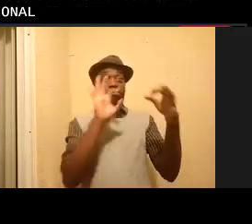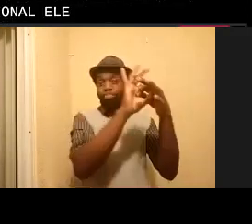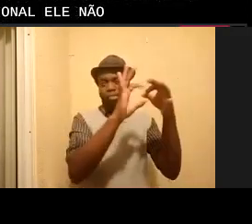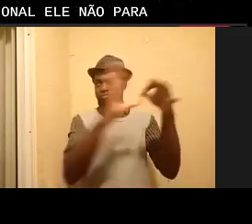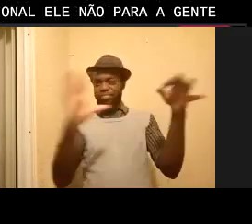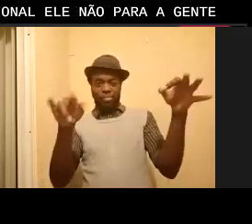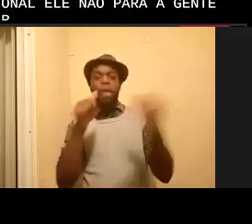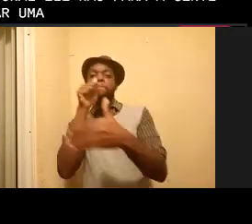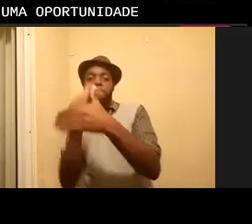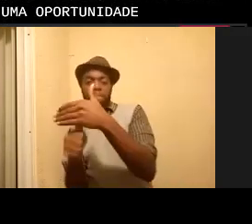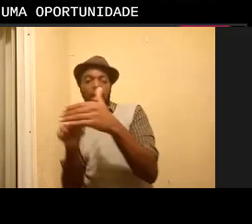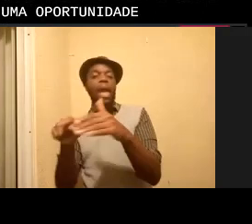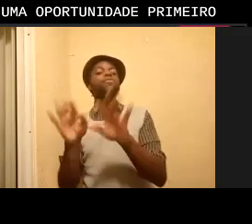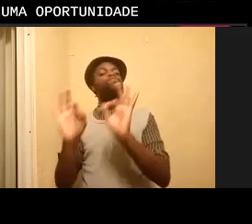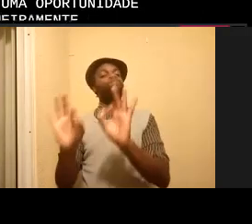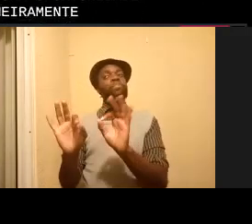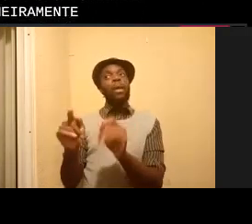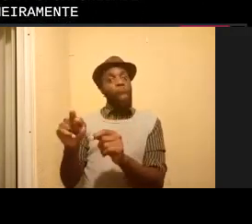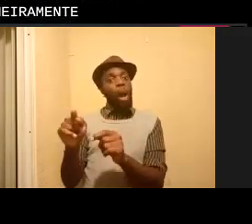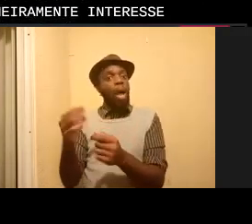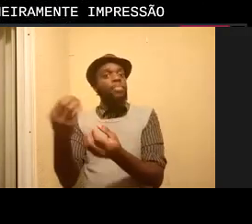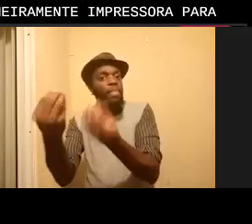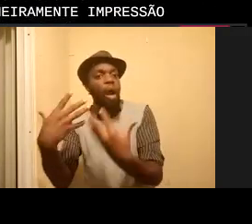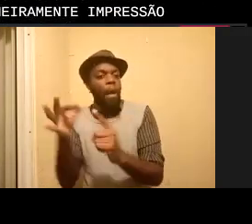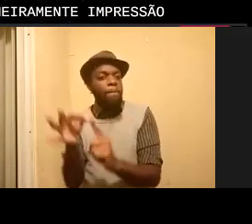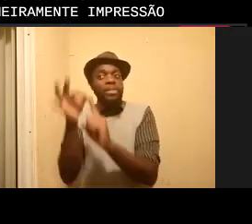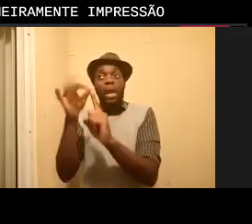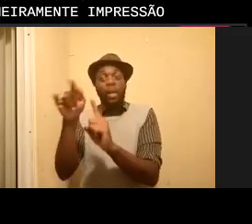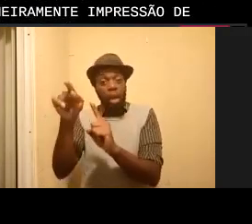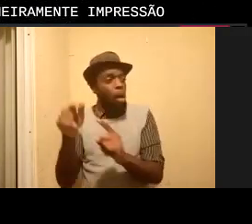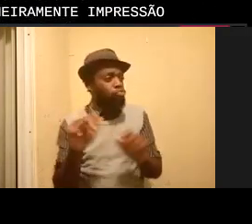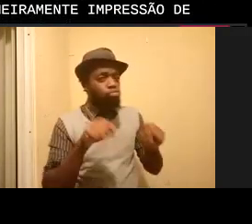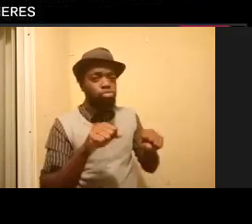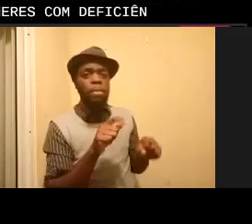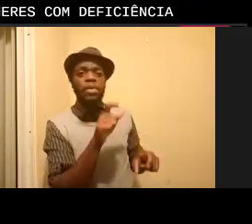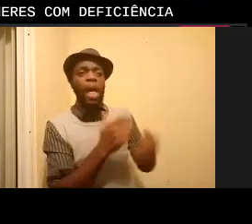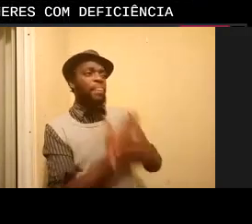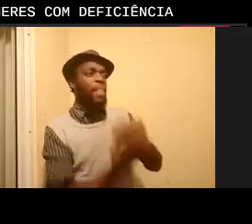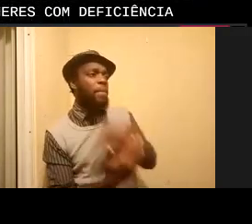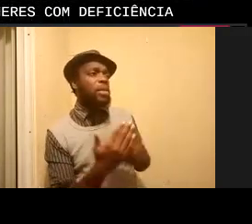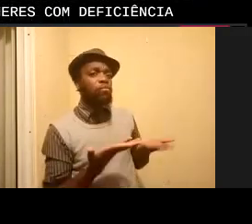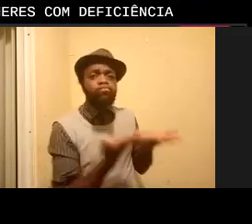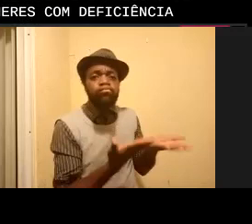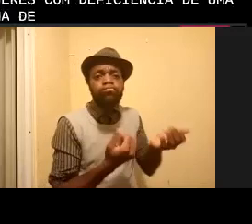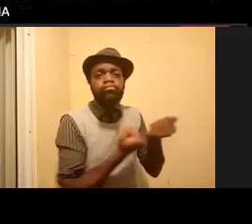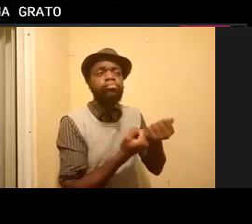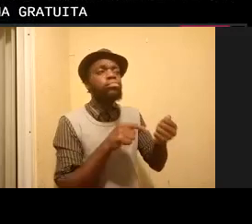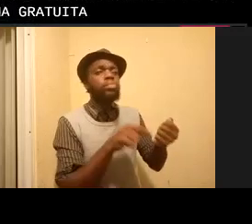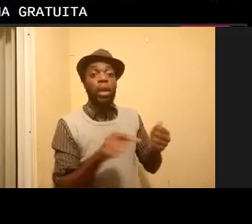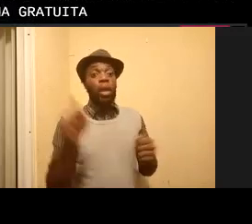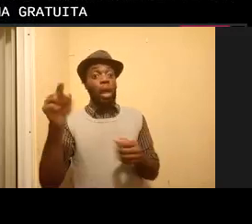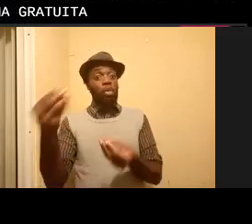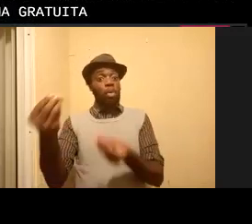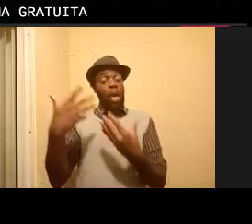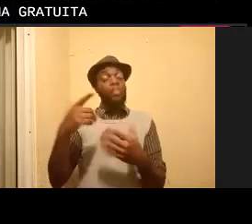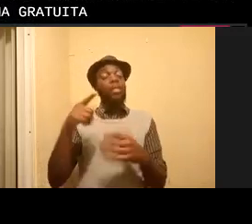como ingresar a distintas mujeres con discapacidad, casi que de forma gratuita, subsidiando transporte o interpretación para que